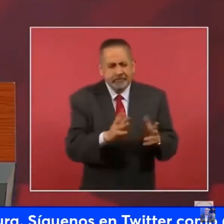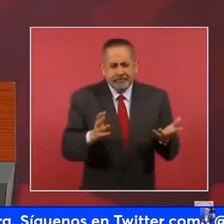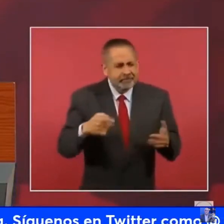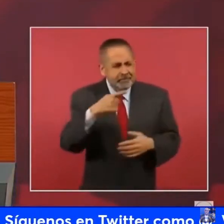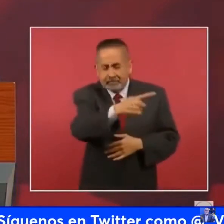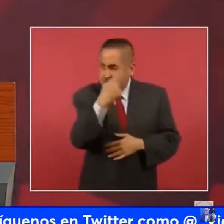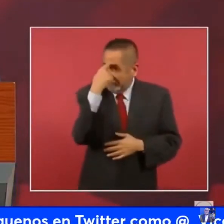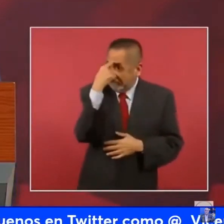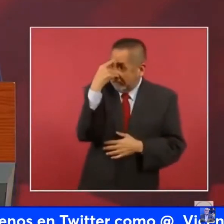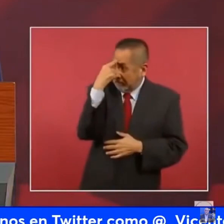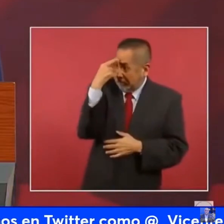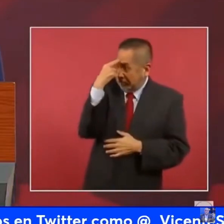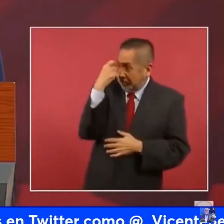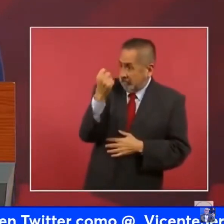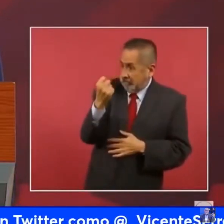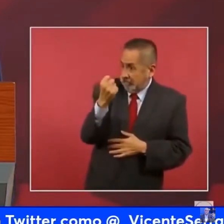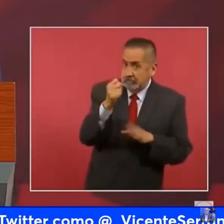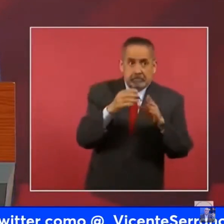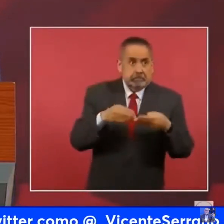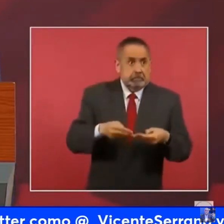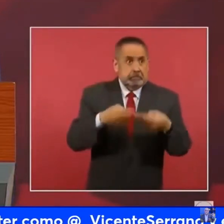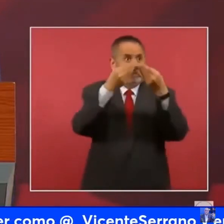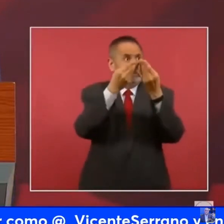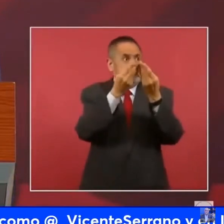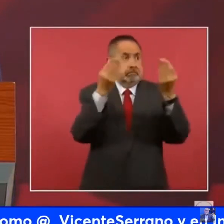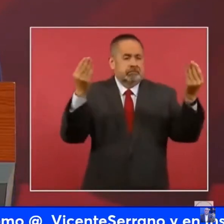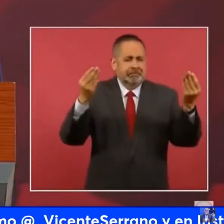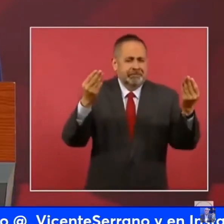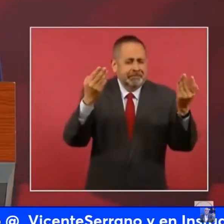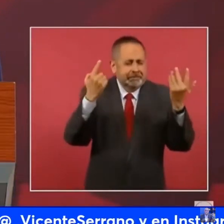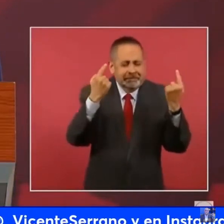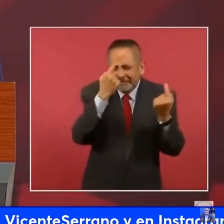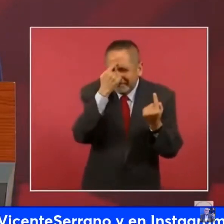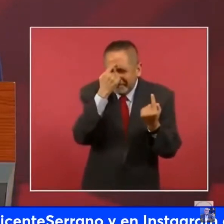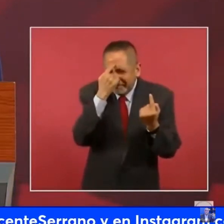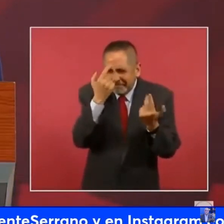obsesión en el muro?